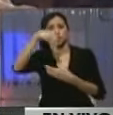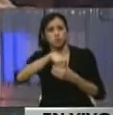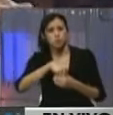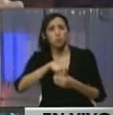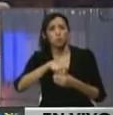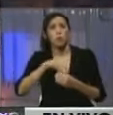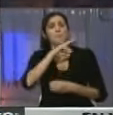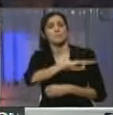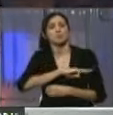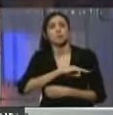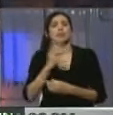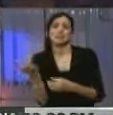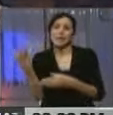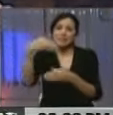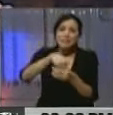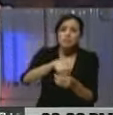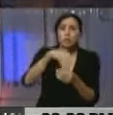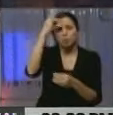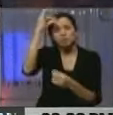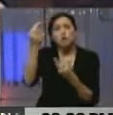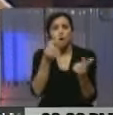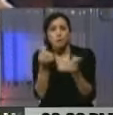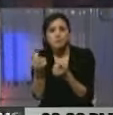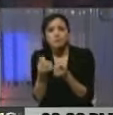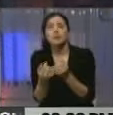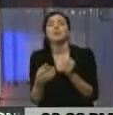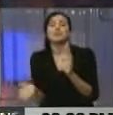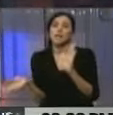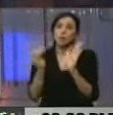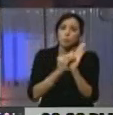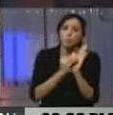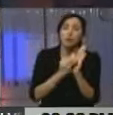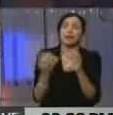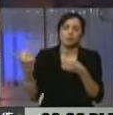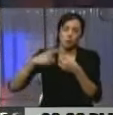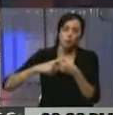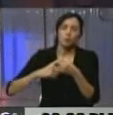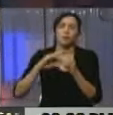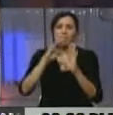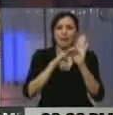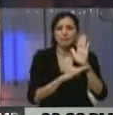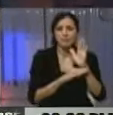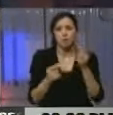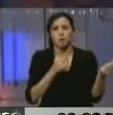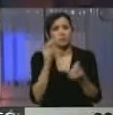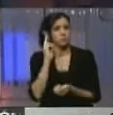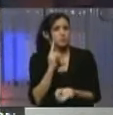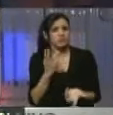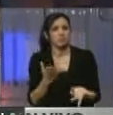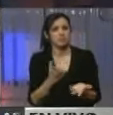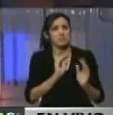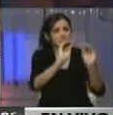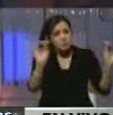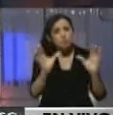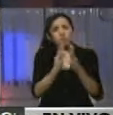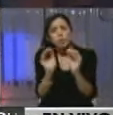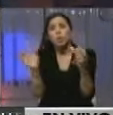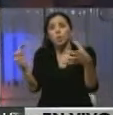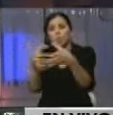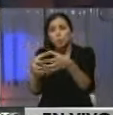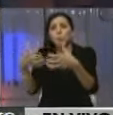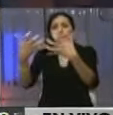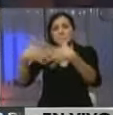Consejo Nacional de Economía, que está incorporado en la Agenda Económica Bolivariana. Le hago un llamado a todos los sectores